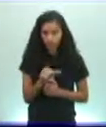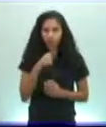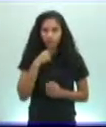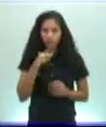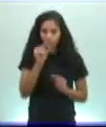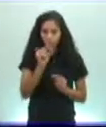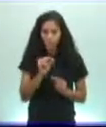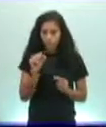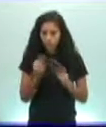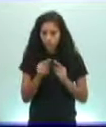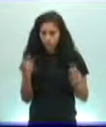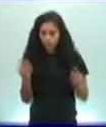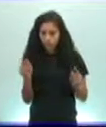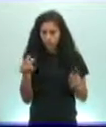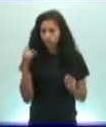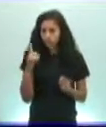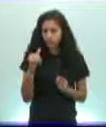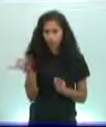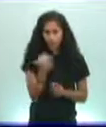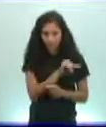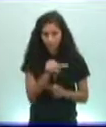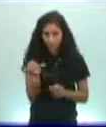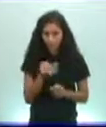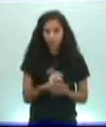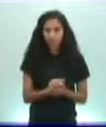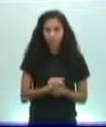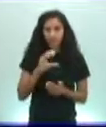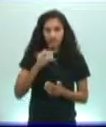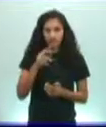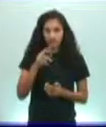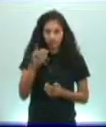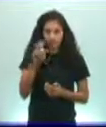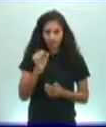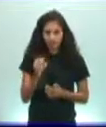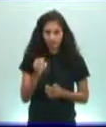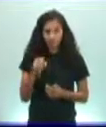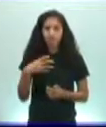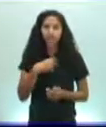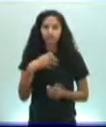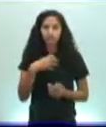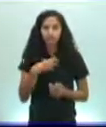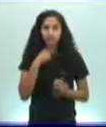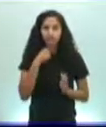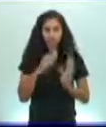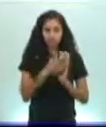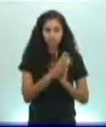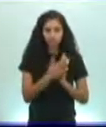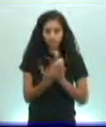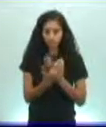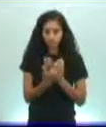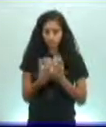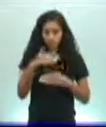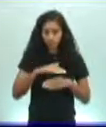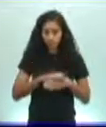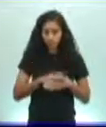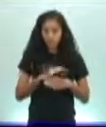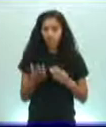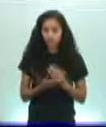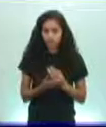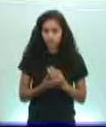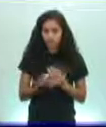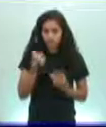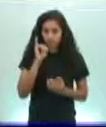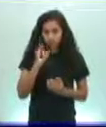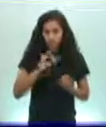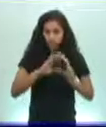de cada uno de sus lados es la misma. Caras. Las caras de un cubo son las paredes que le dan forma a esta figura geométrica. Son 6